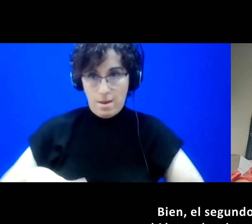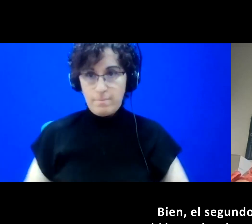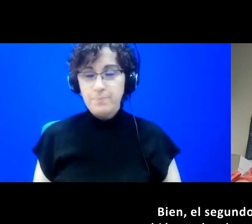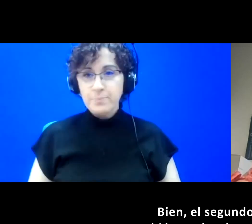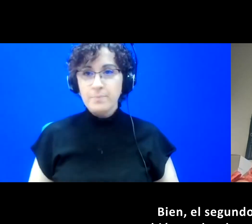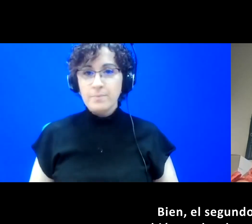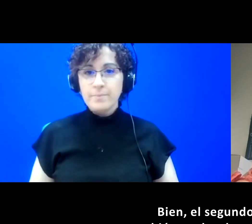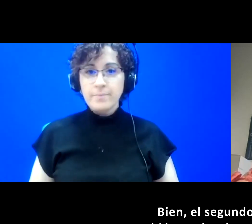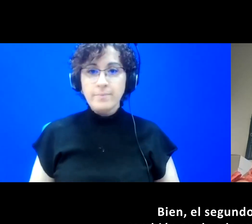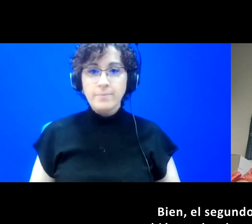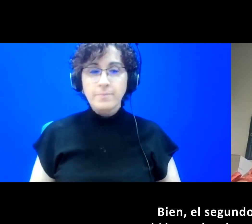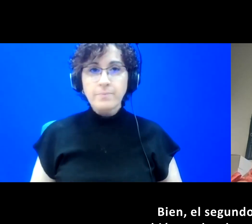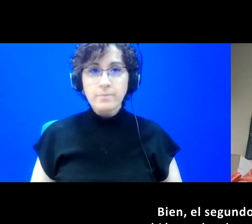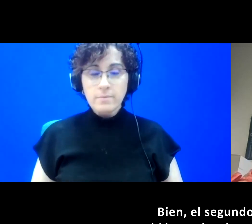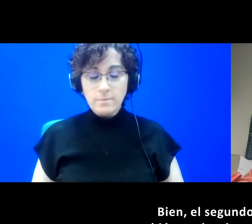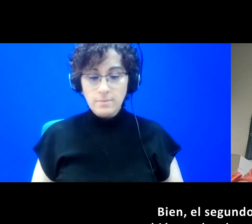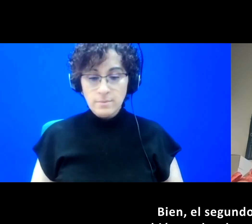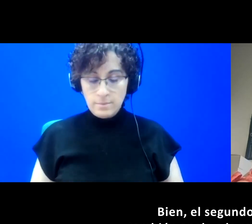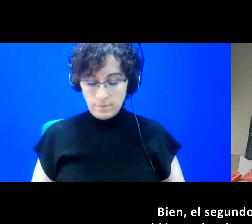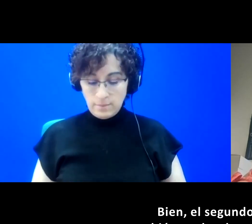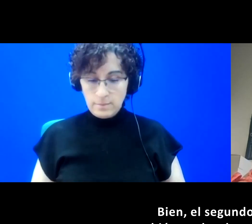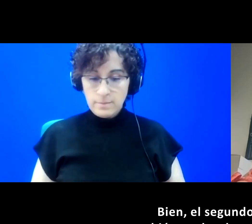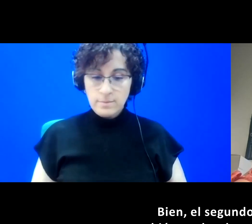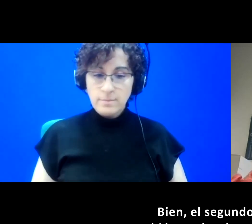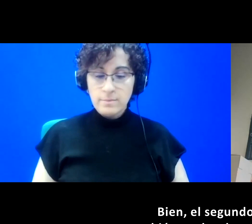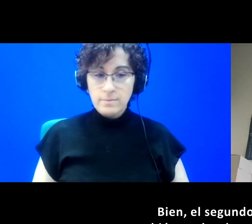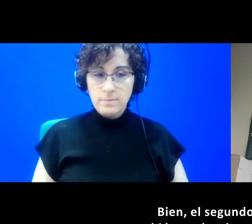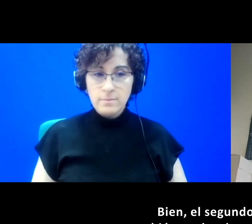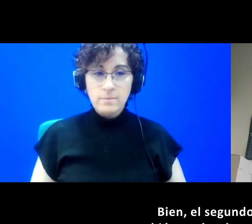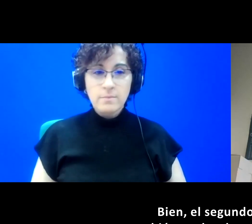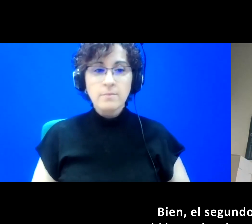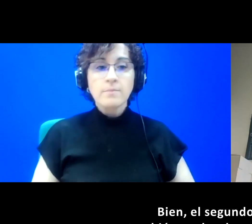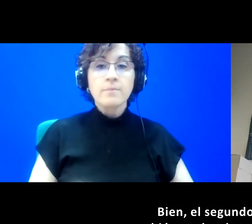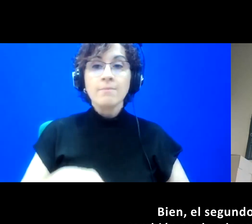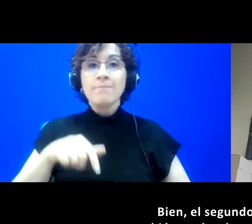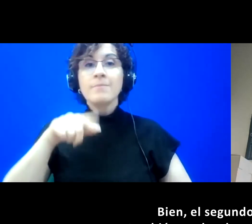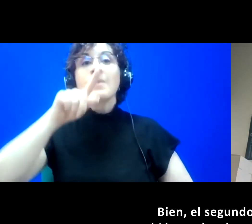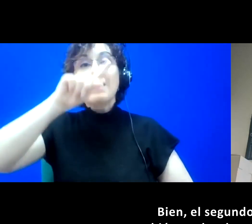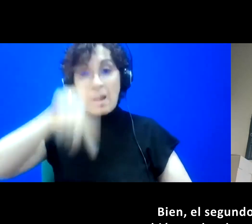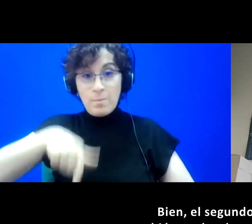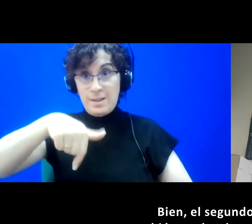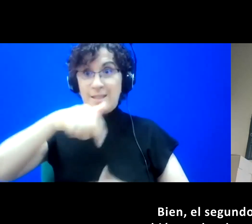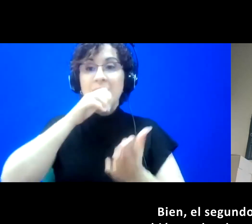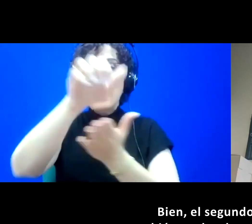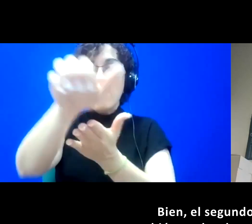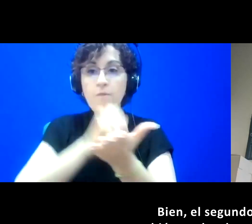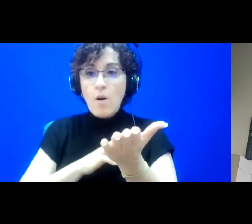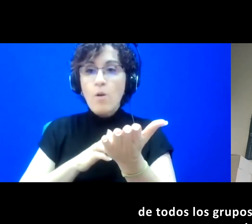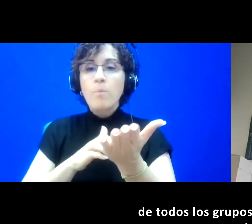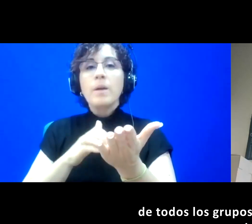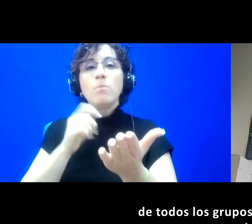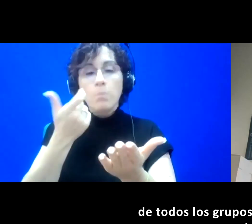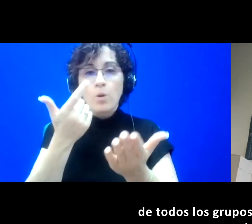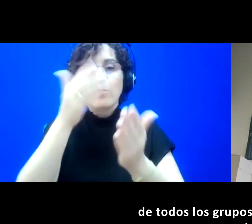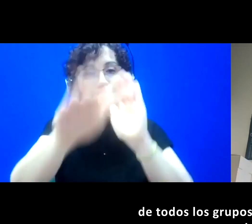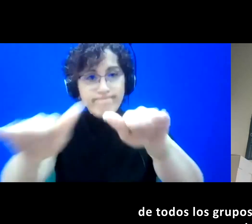Bien, el segundo informe también apela a la responsabilidad de todos los